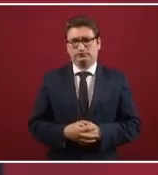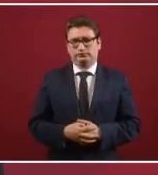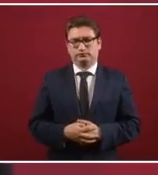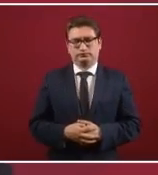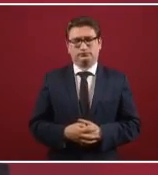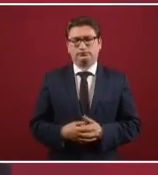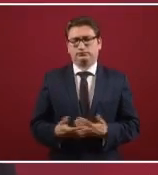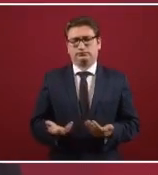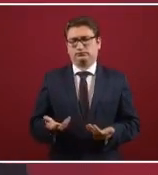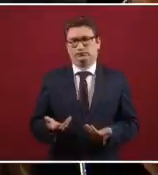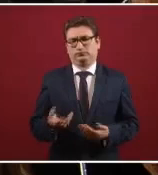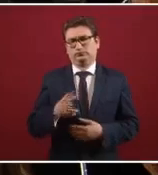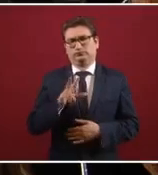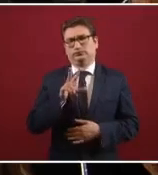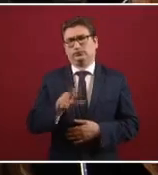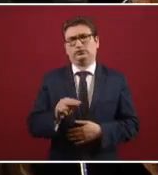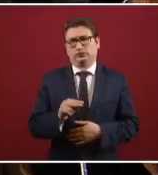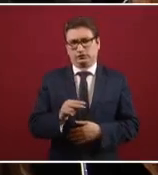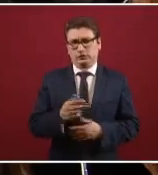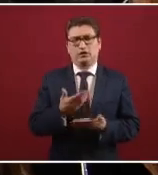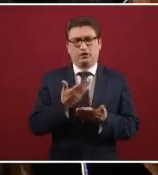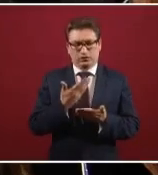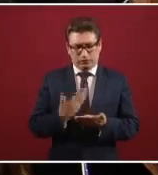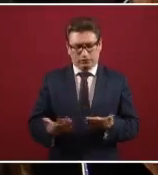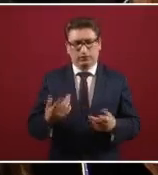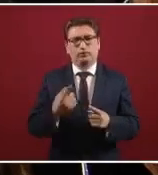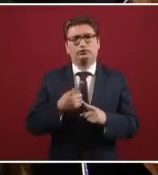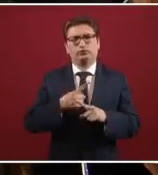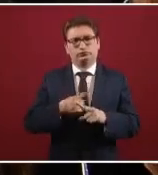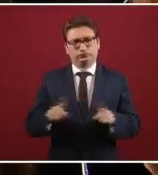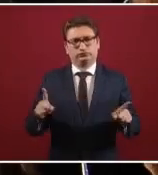no son otros tiempos